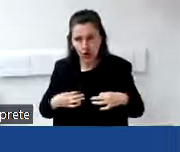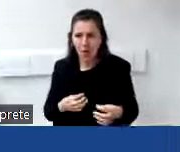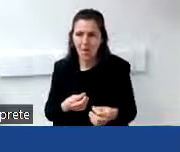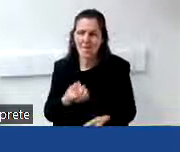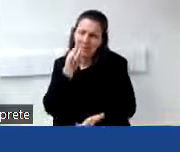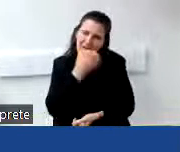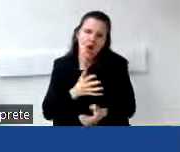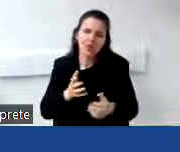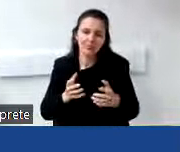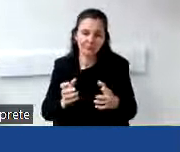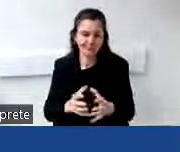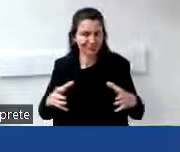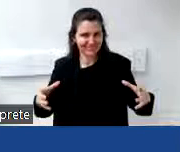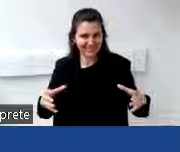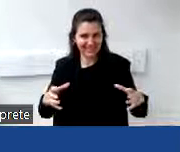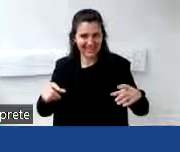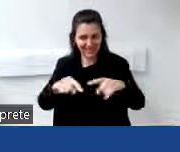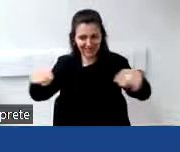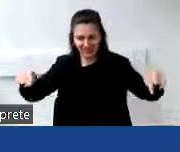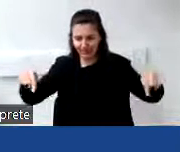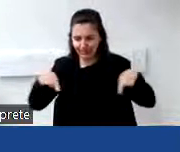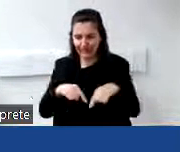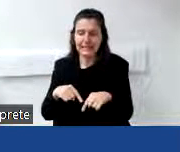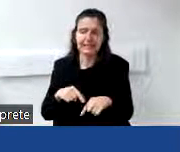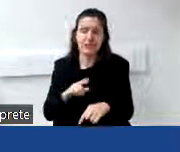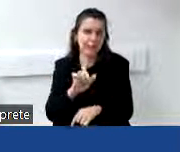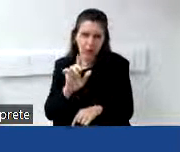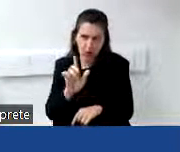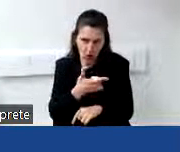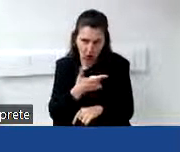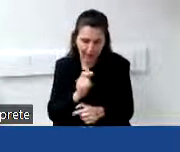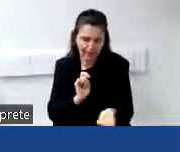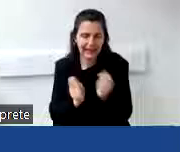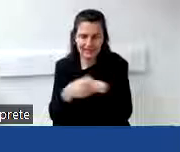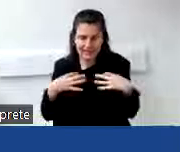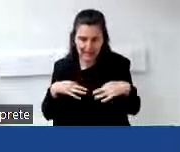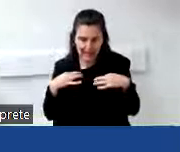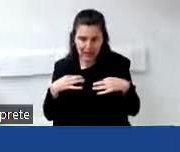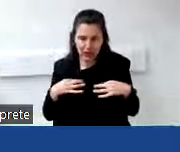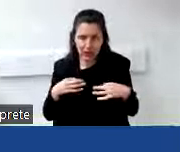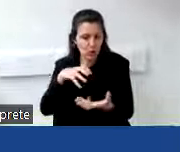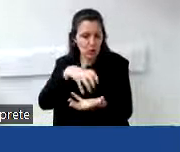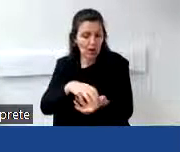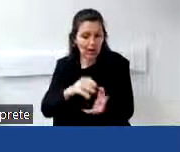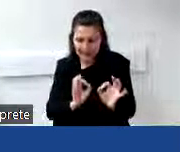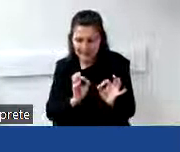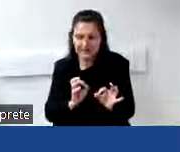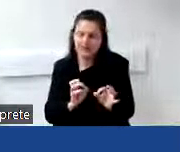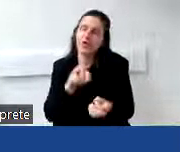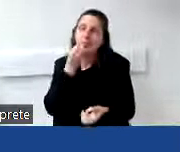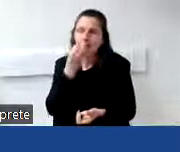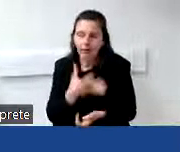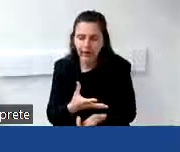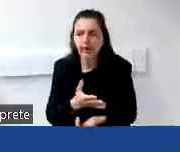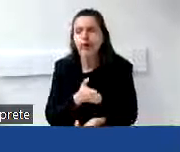privada. Bueno, en el caso de que no haya, se puede utilizar un baño, no sería lo más ideal, pero bueno, en esto de lo que son los ajustes